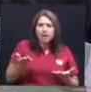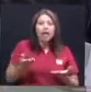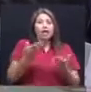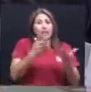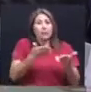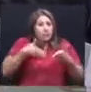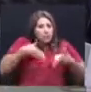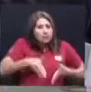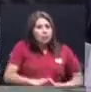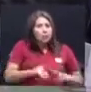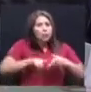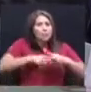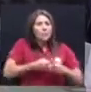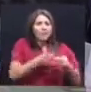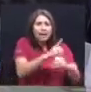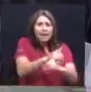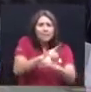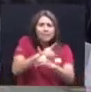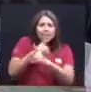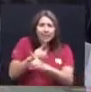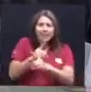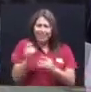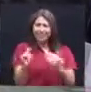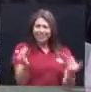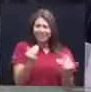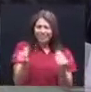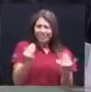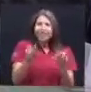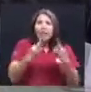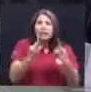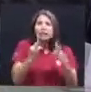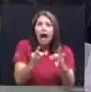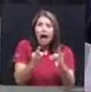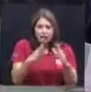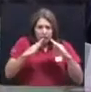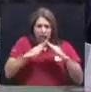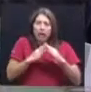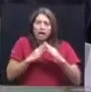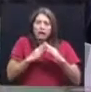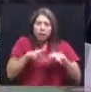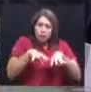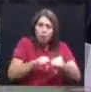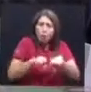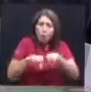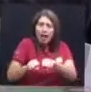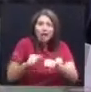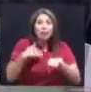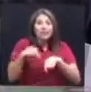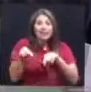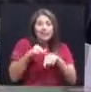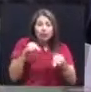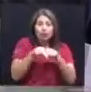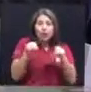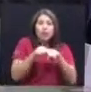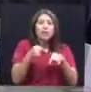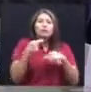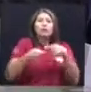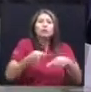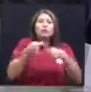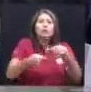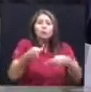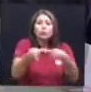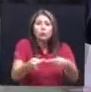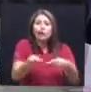defenderse y a intentar recuperar la tierra y mis nietos y mis bisnietos entonces no es un conflicto de